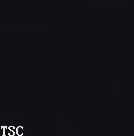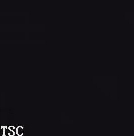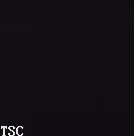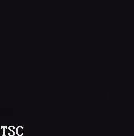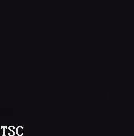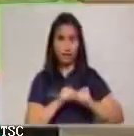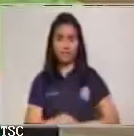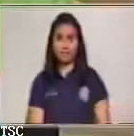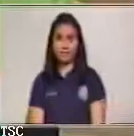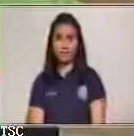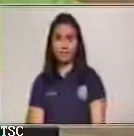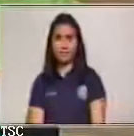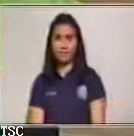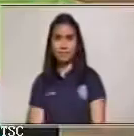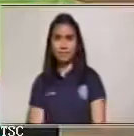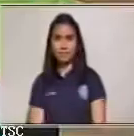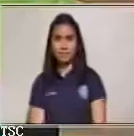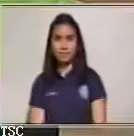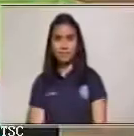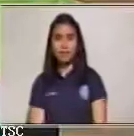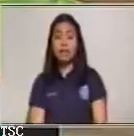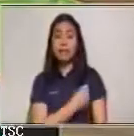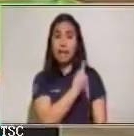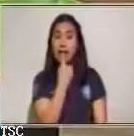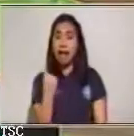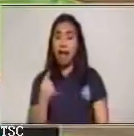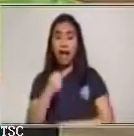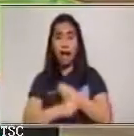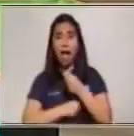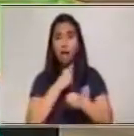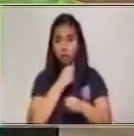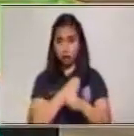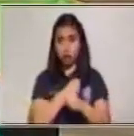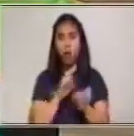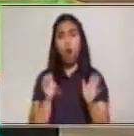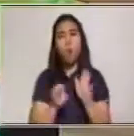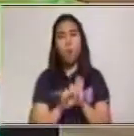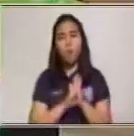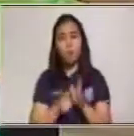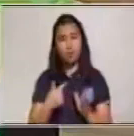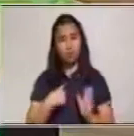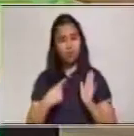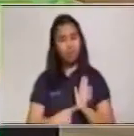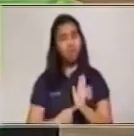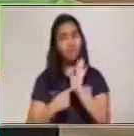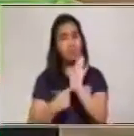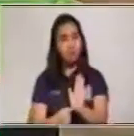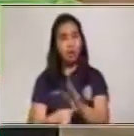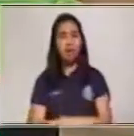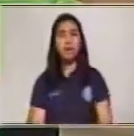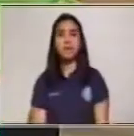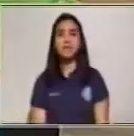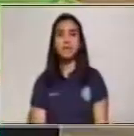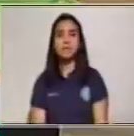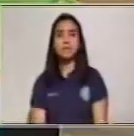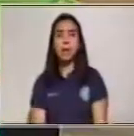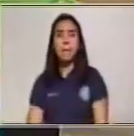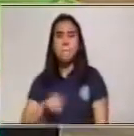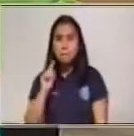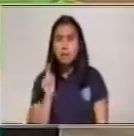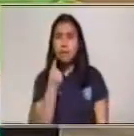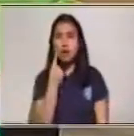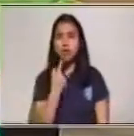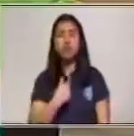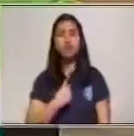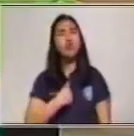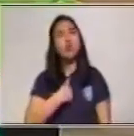eventos. Por ejemplo, lo primero, la aparición del hombre en la prehistoria, entonces